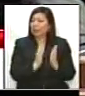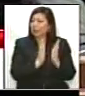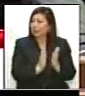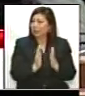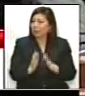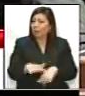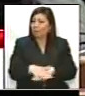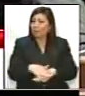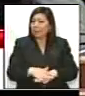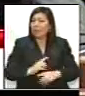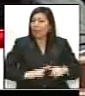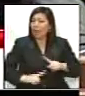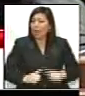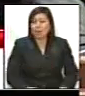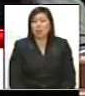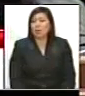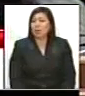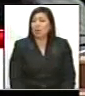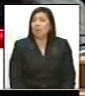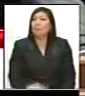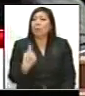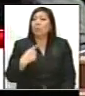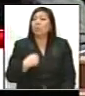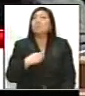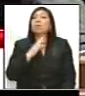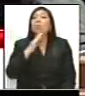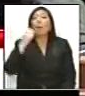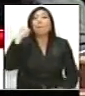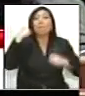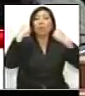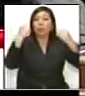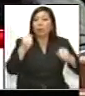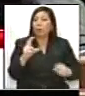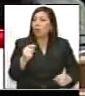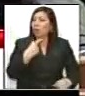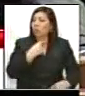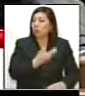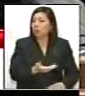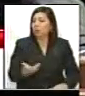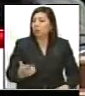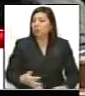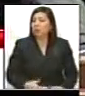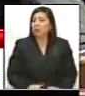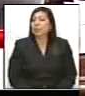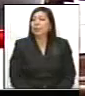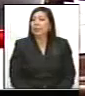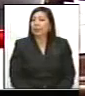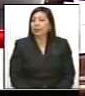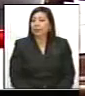está preparando algo, señora Presidenta, y por eso mi voz de protesta, aunque no le guste a muchos.